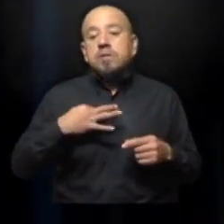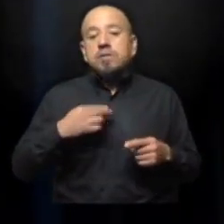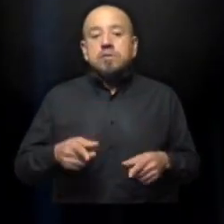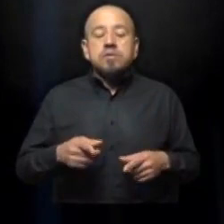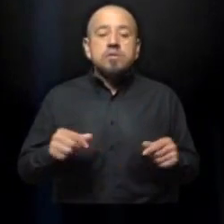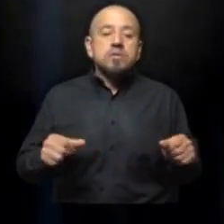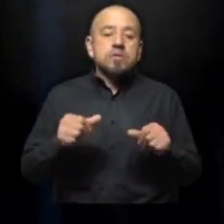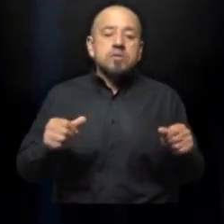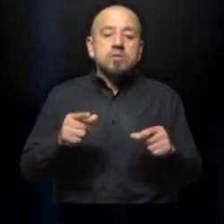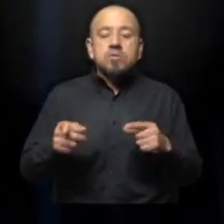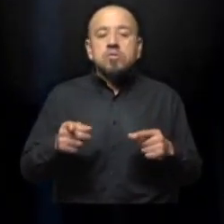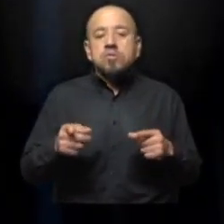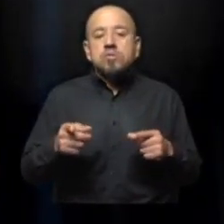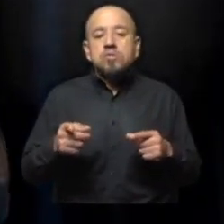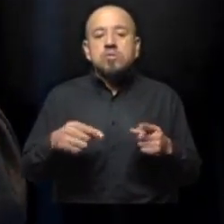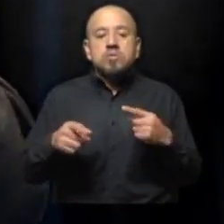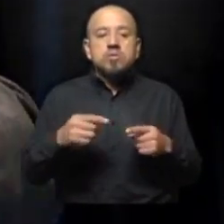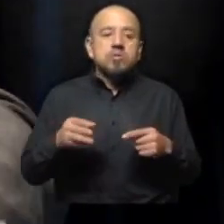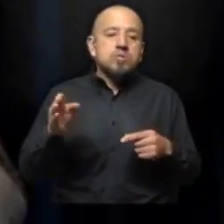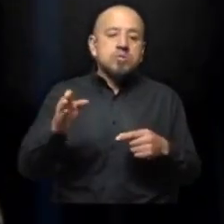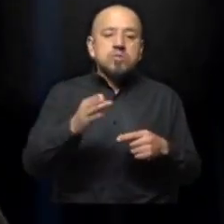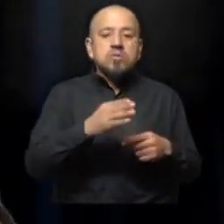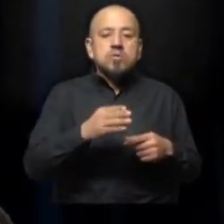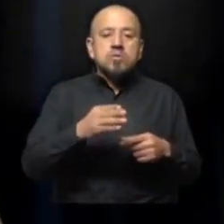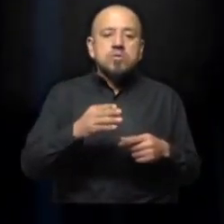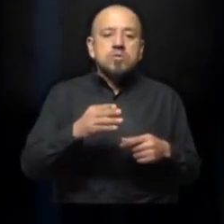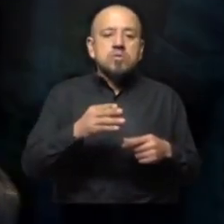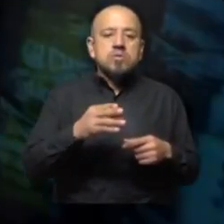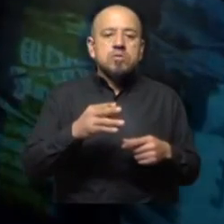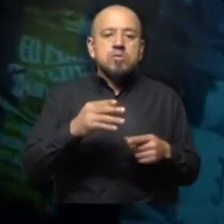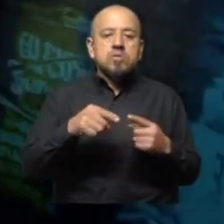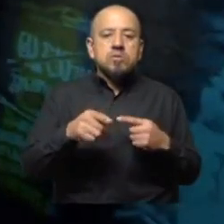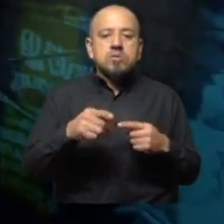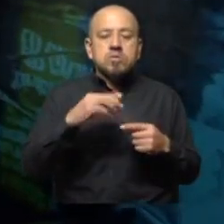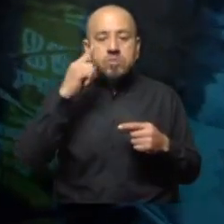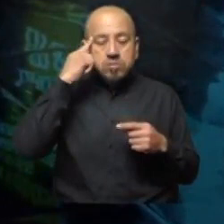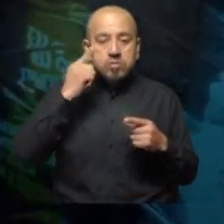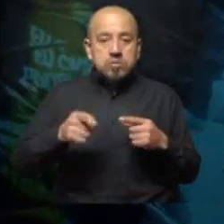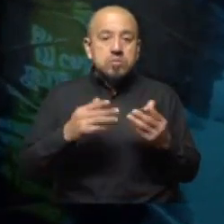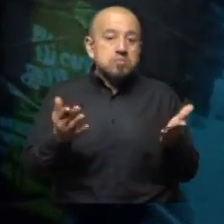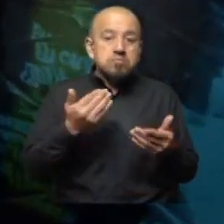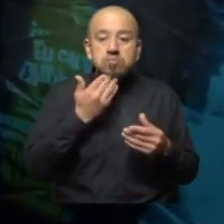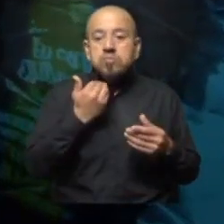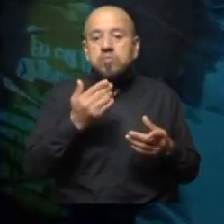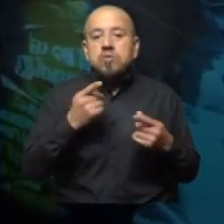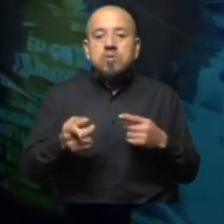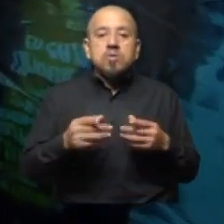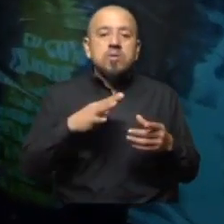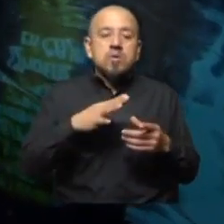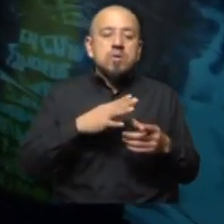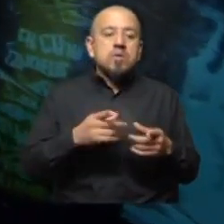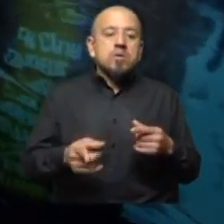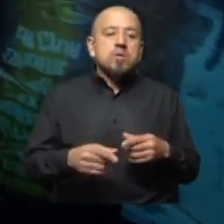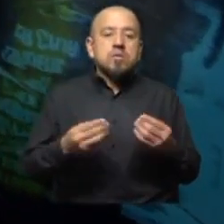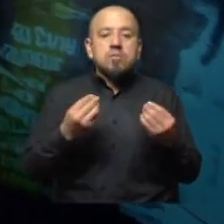un este una gira cosa que cuando la producción pensiones de programa no sabíamos que había tanto punto de conexión